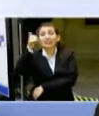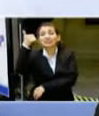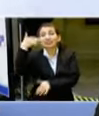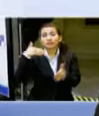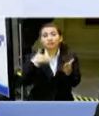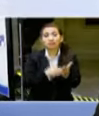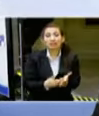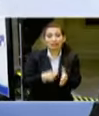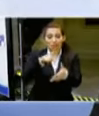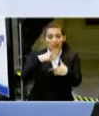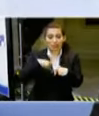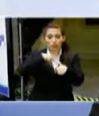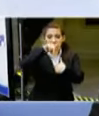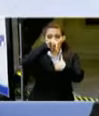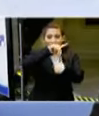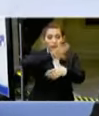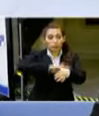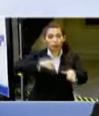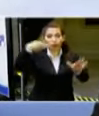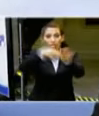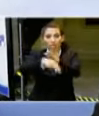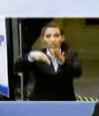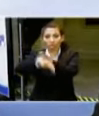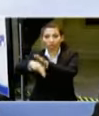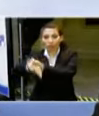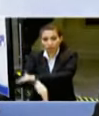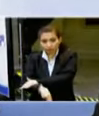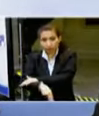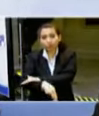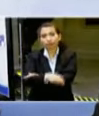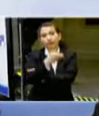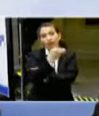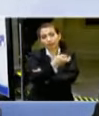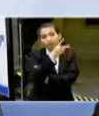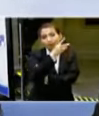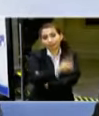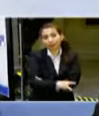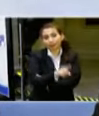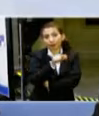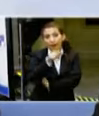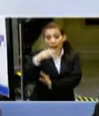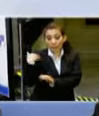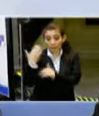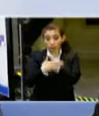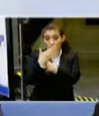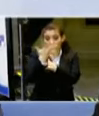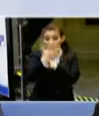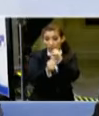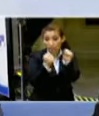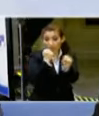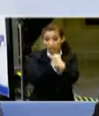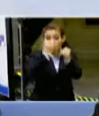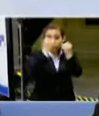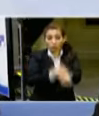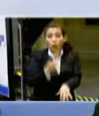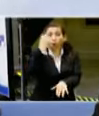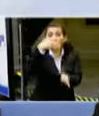156,000 latinoamericanos por homicidio. Si eso sigue así, en la próxima década habremos perdido más de